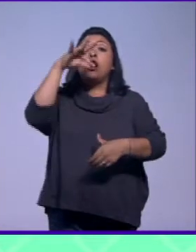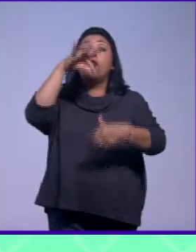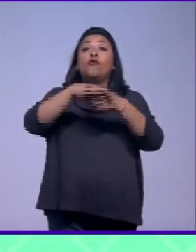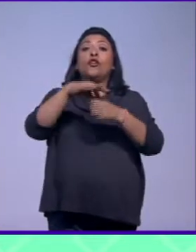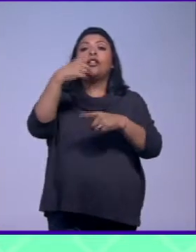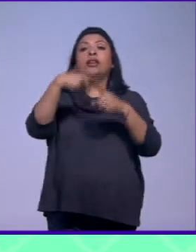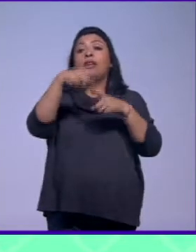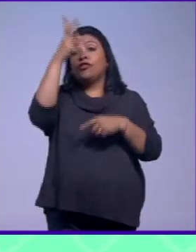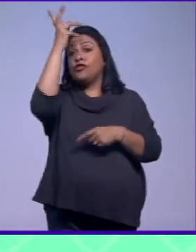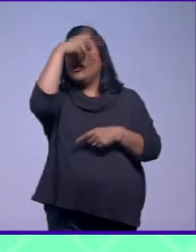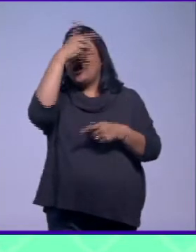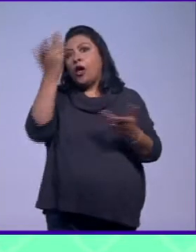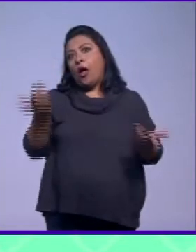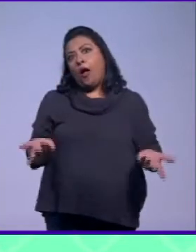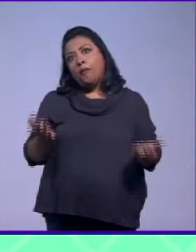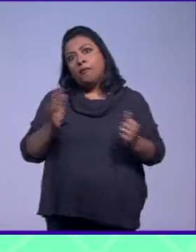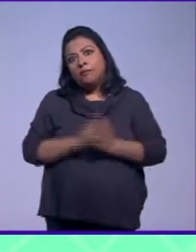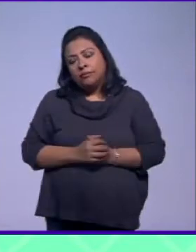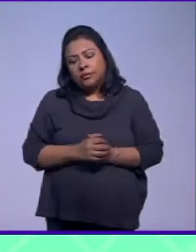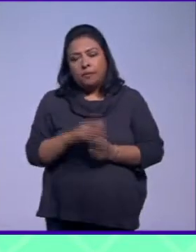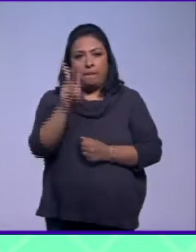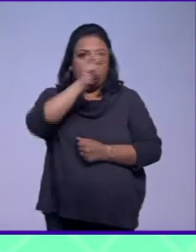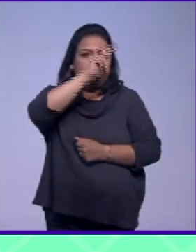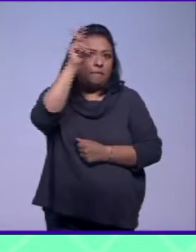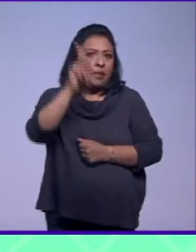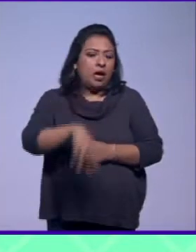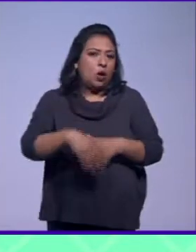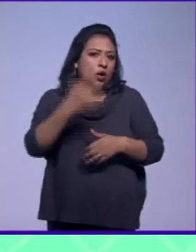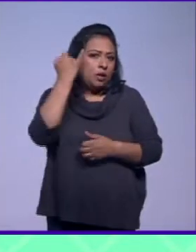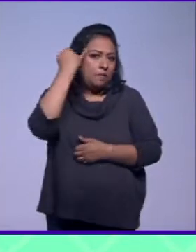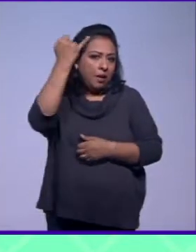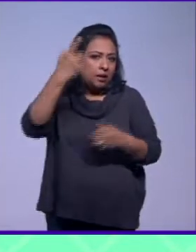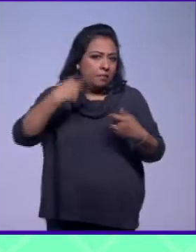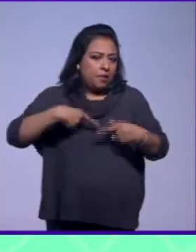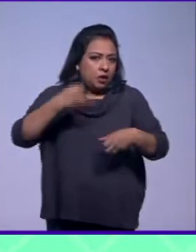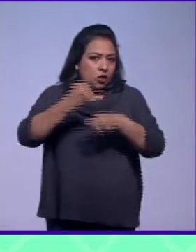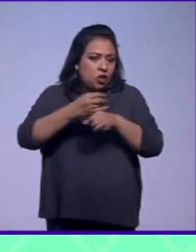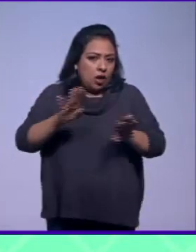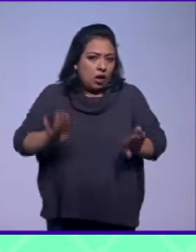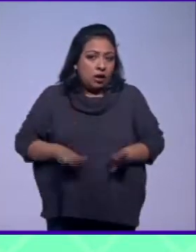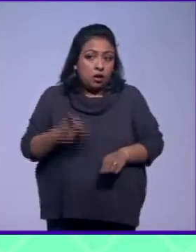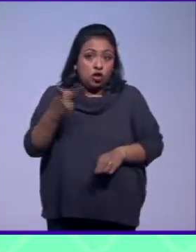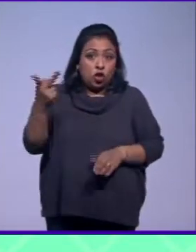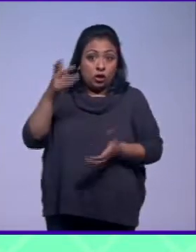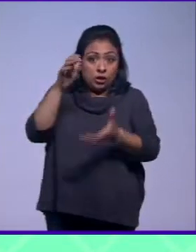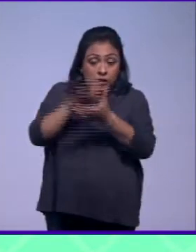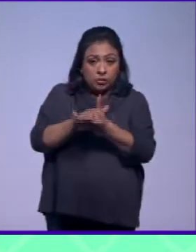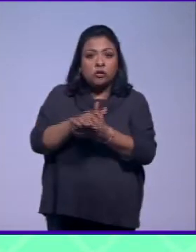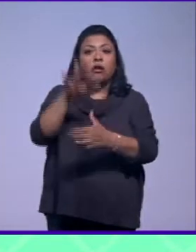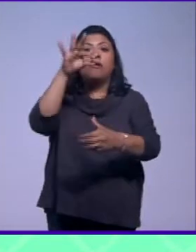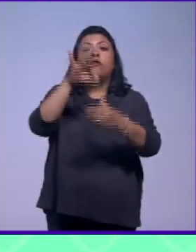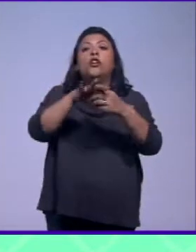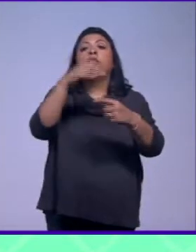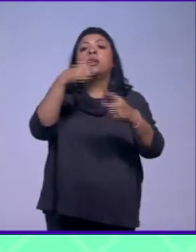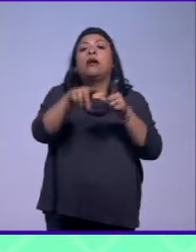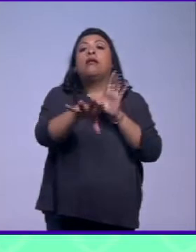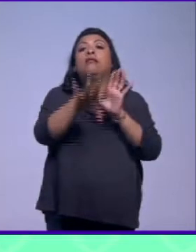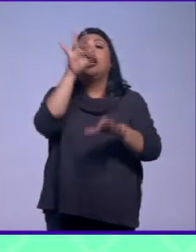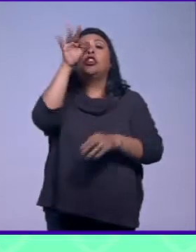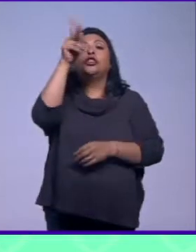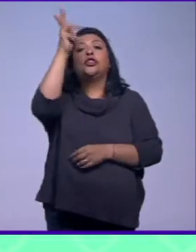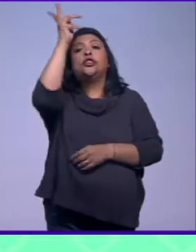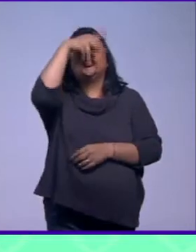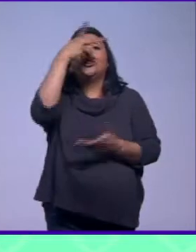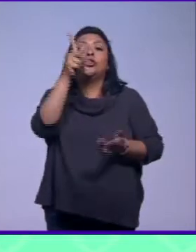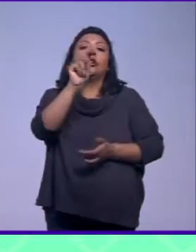votó por trump porción además ósea para terminar de definir este personaje él y su esposa votaron muertos y su esposa voto del perdón